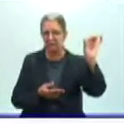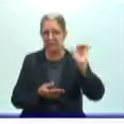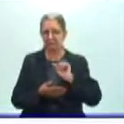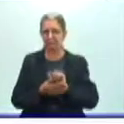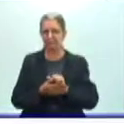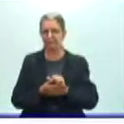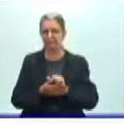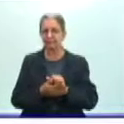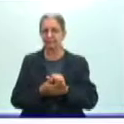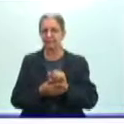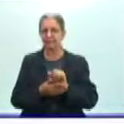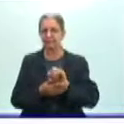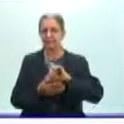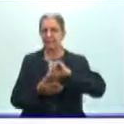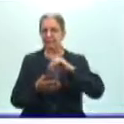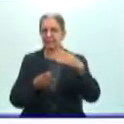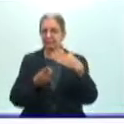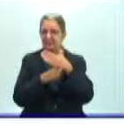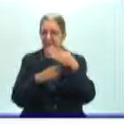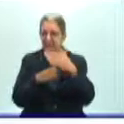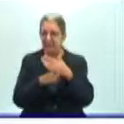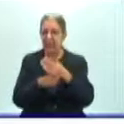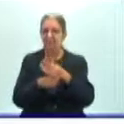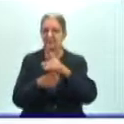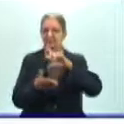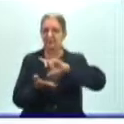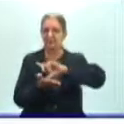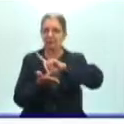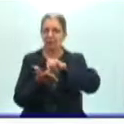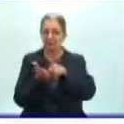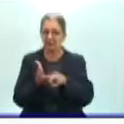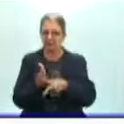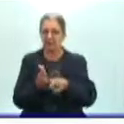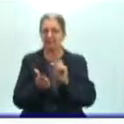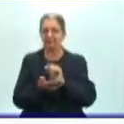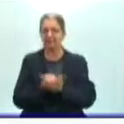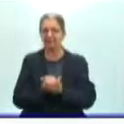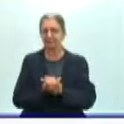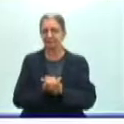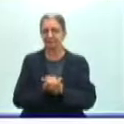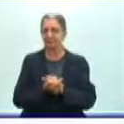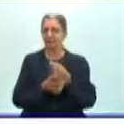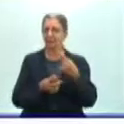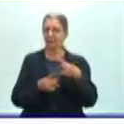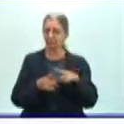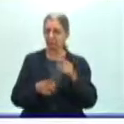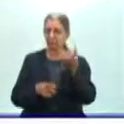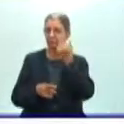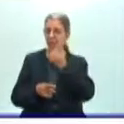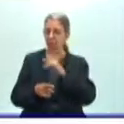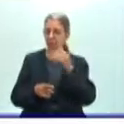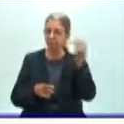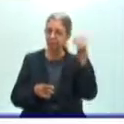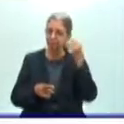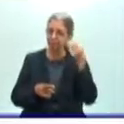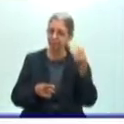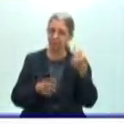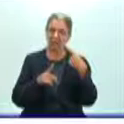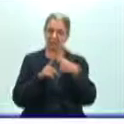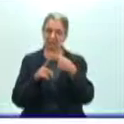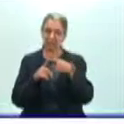arco de semicircunferencia. Pero además conoces que la